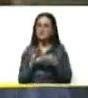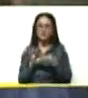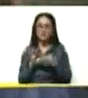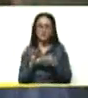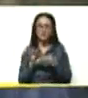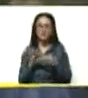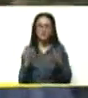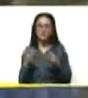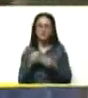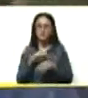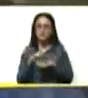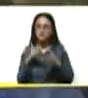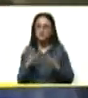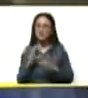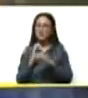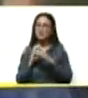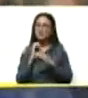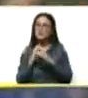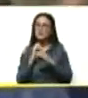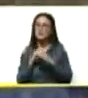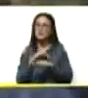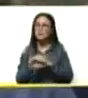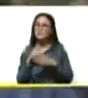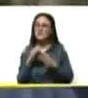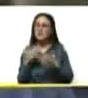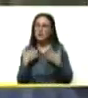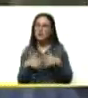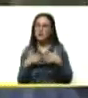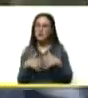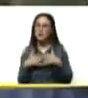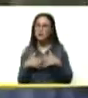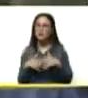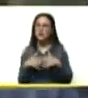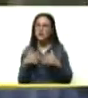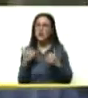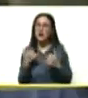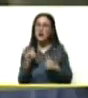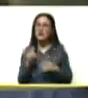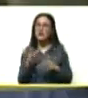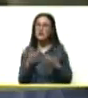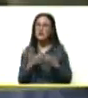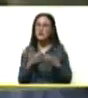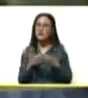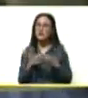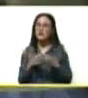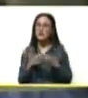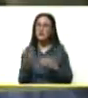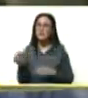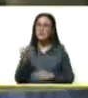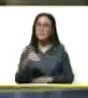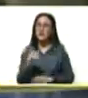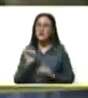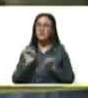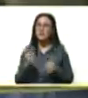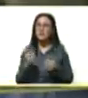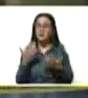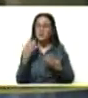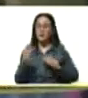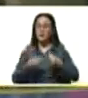construido junto al Ministerio de Transporte a través del Ministerio de Industria, en la cual ya hay un conjunto de partes y piezas adicionales que ya empezamos a